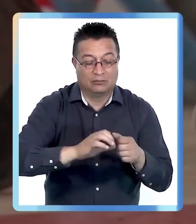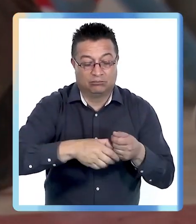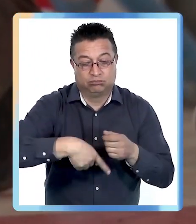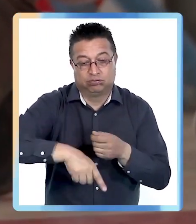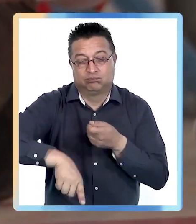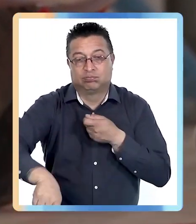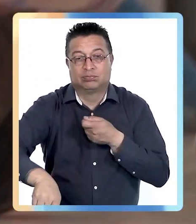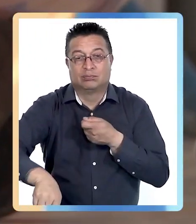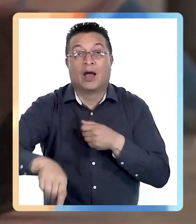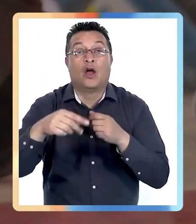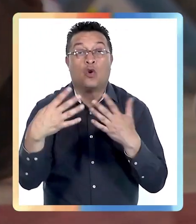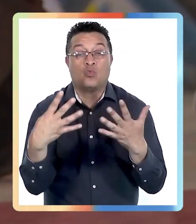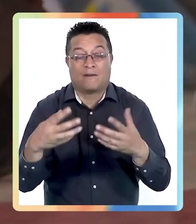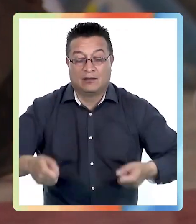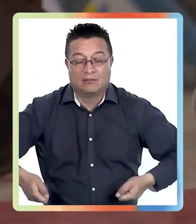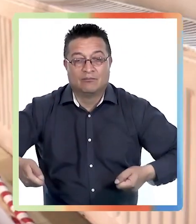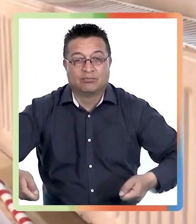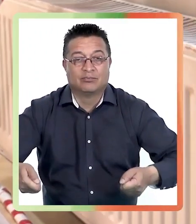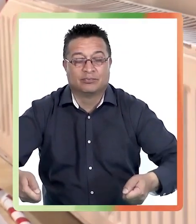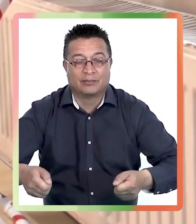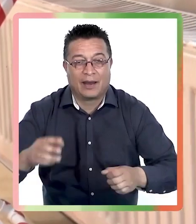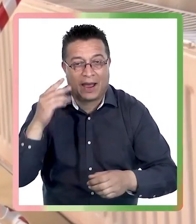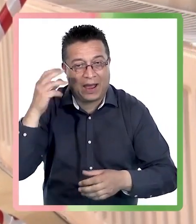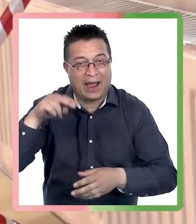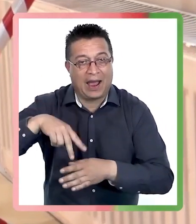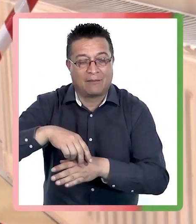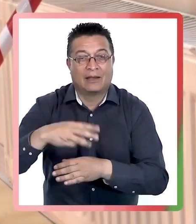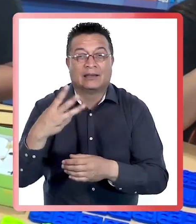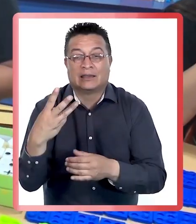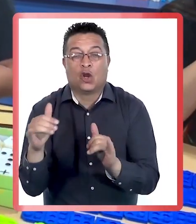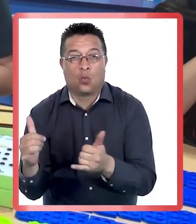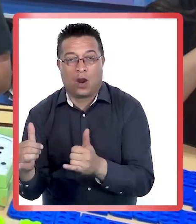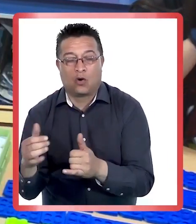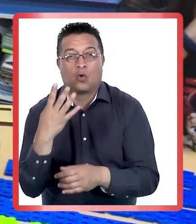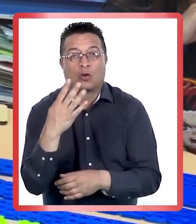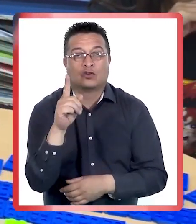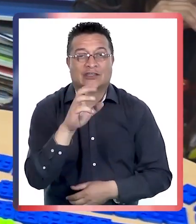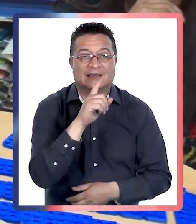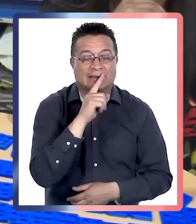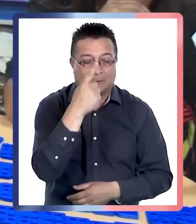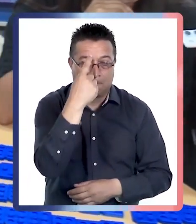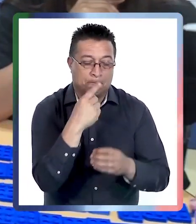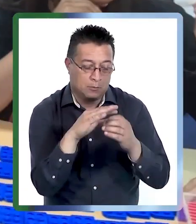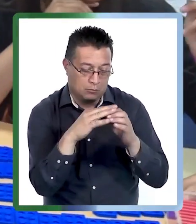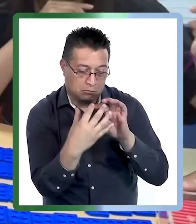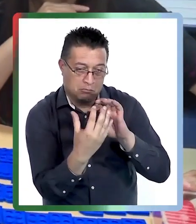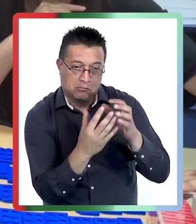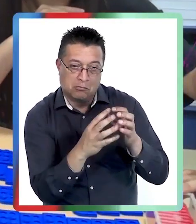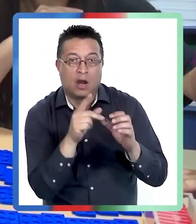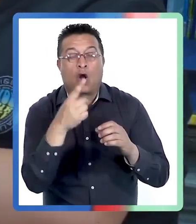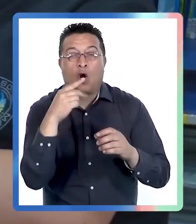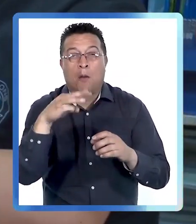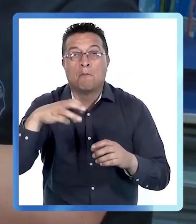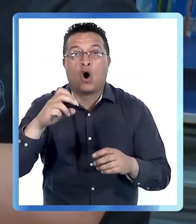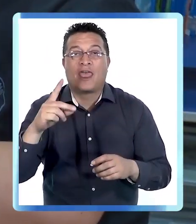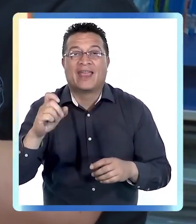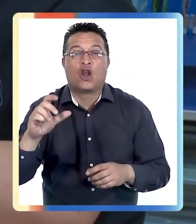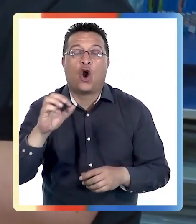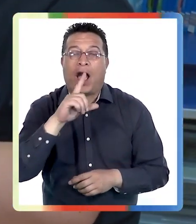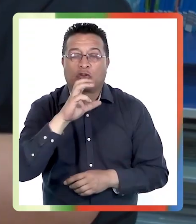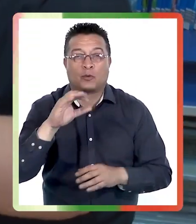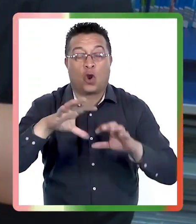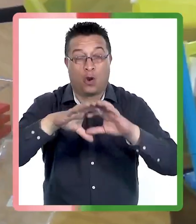bastones retráctiles nueve burritos para aprender a caminar 3 juegos de esparcimiento cuatro set de figuras geométricas dos modelos